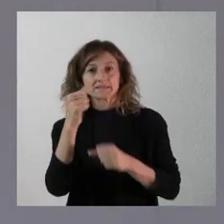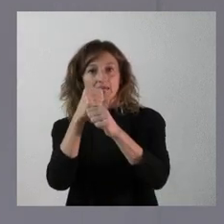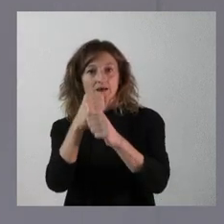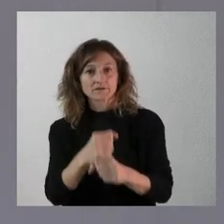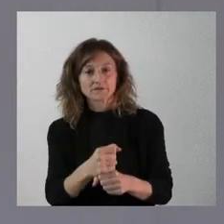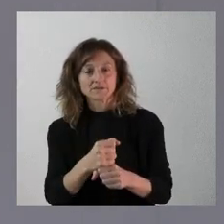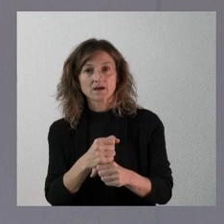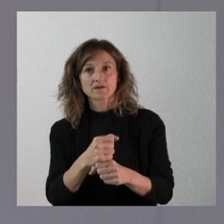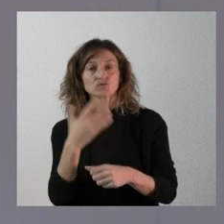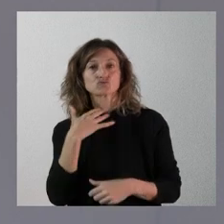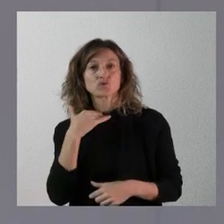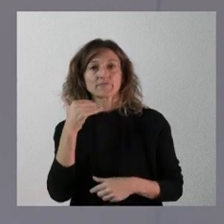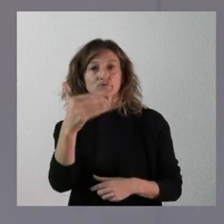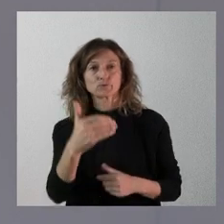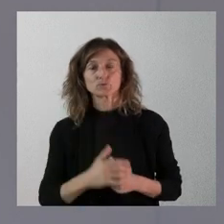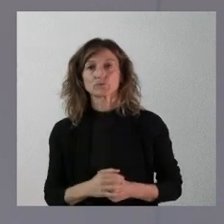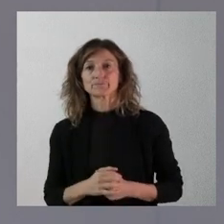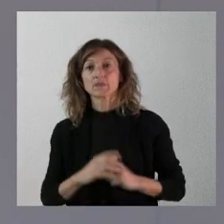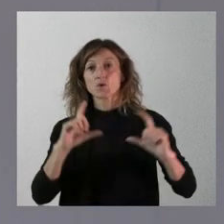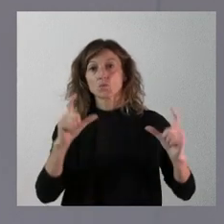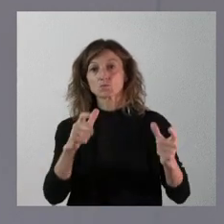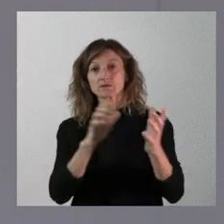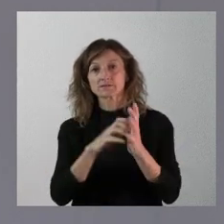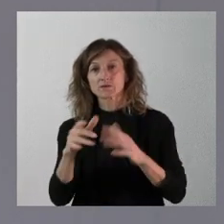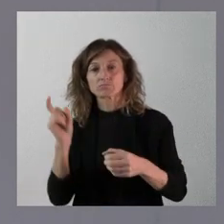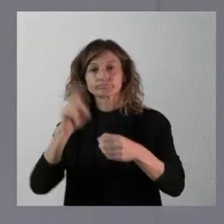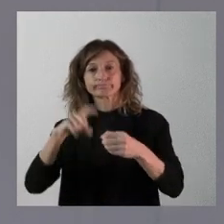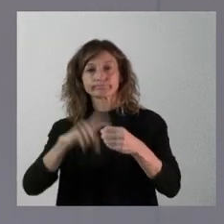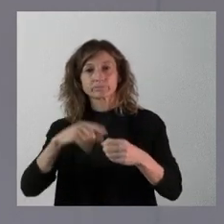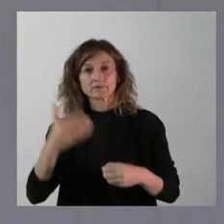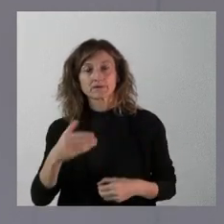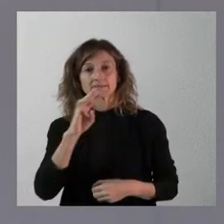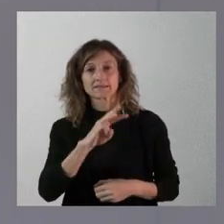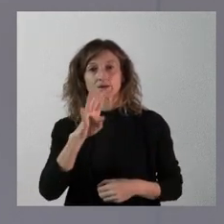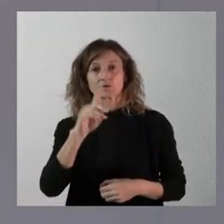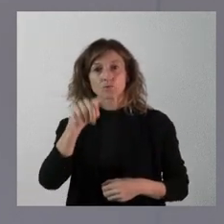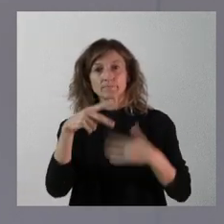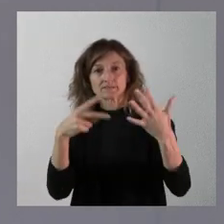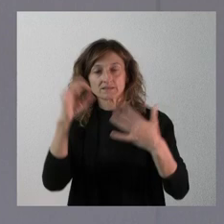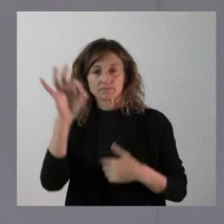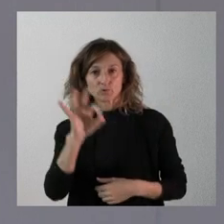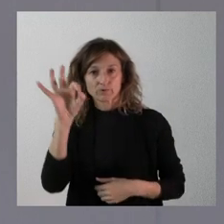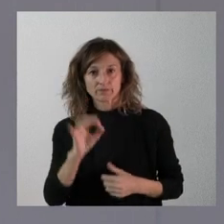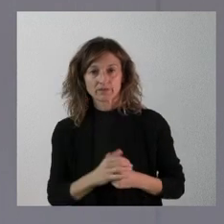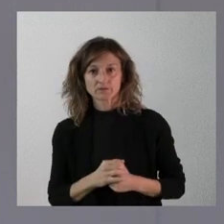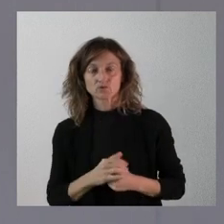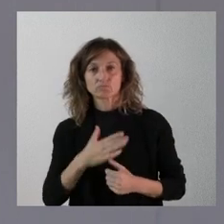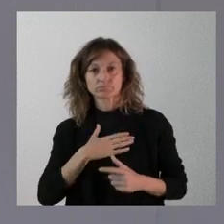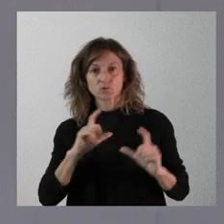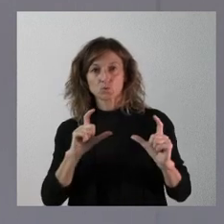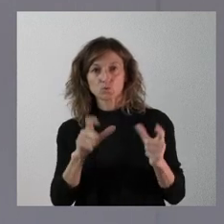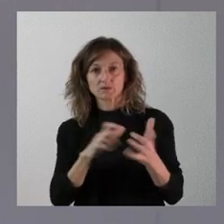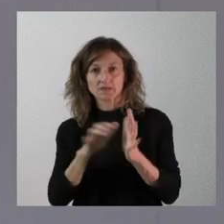de Soria futuro ahí la junta de gestión tiene una participación muy importante el 34,7% es junta de